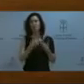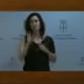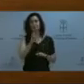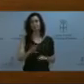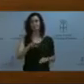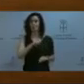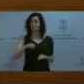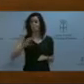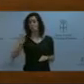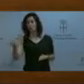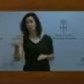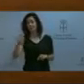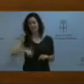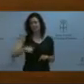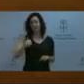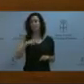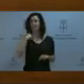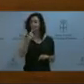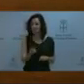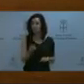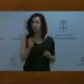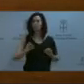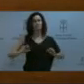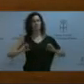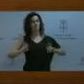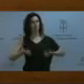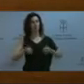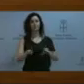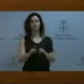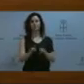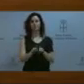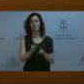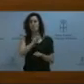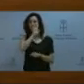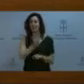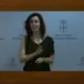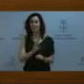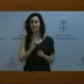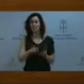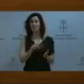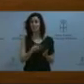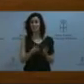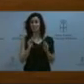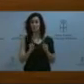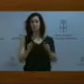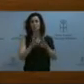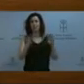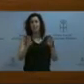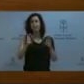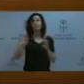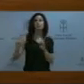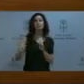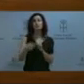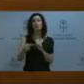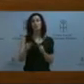autónomas, ya se ha dicho también aquí, se han puesto en marcha algunos de estos proyectos ya por parte de entidades sin ánimo de lucro y en